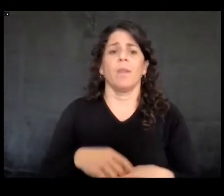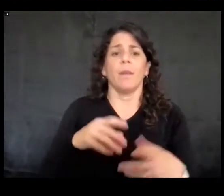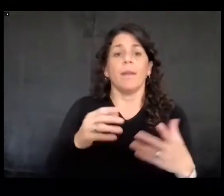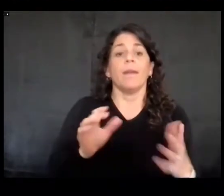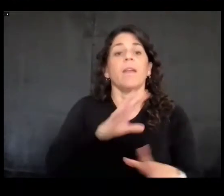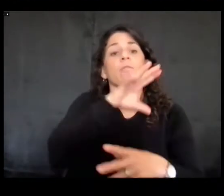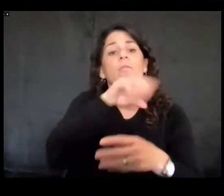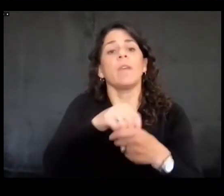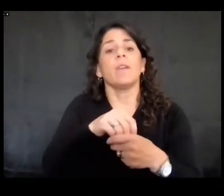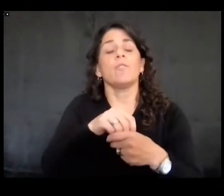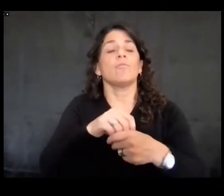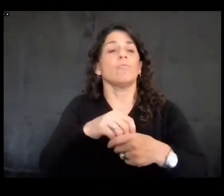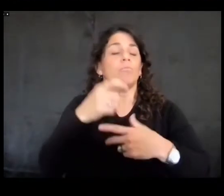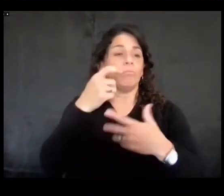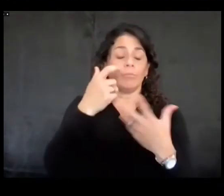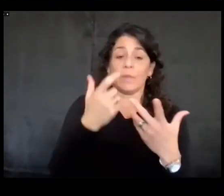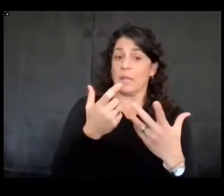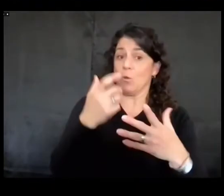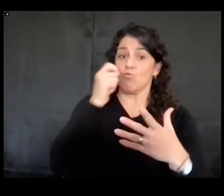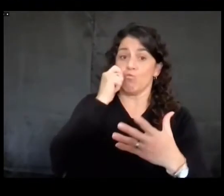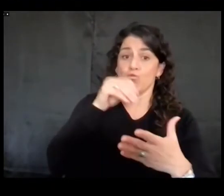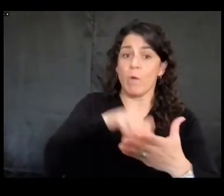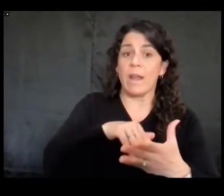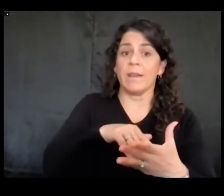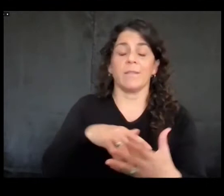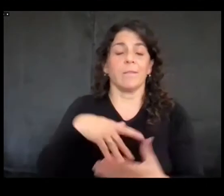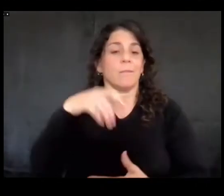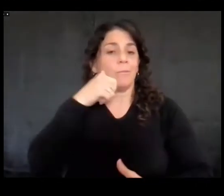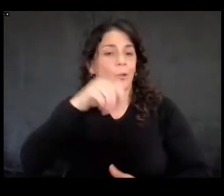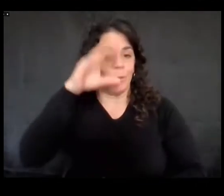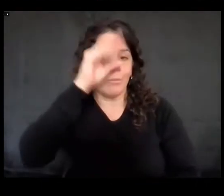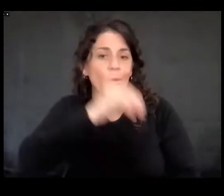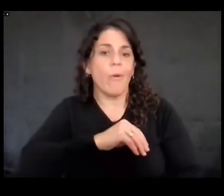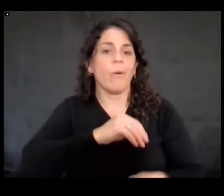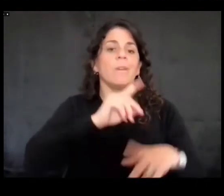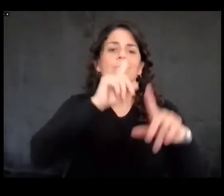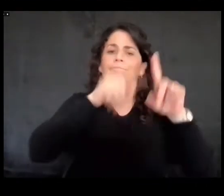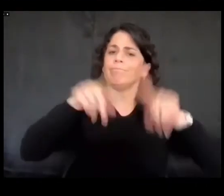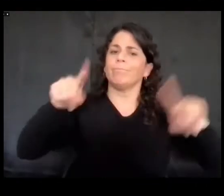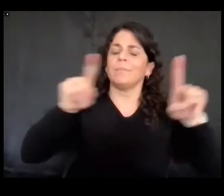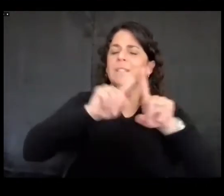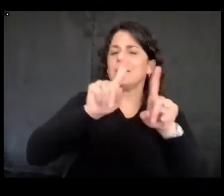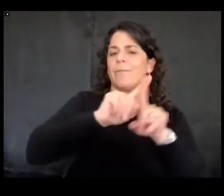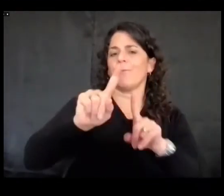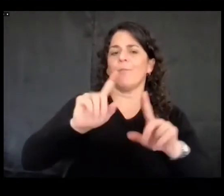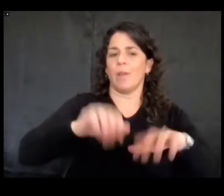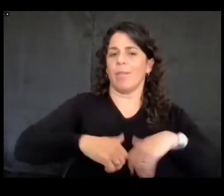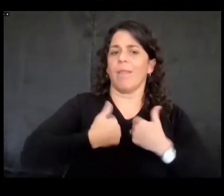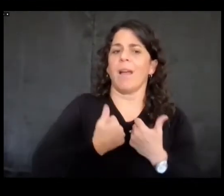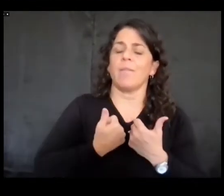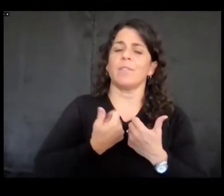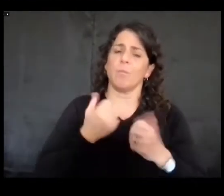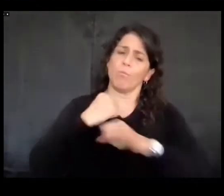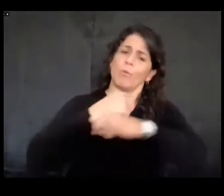equidad para las presencias para todos los aspectos de la vida tiene que haber equidad y